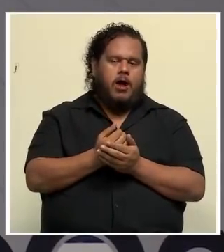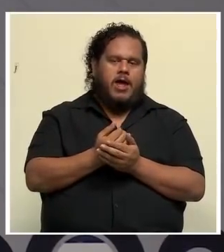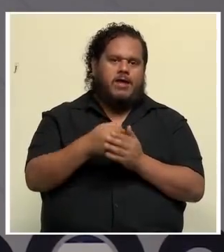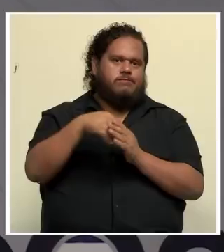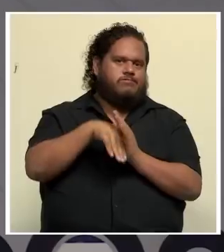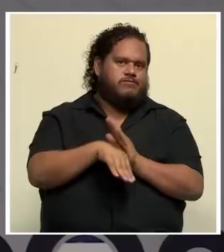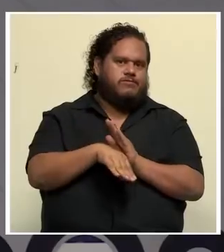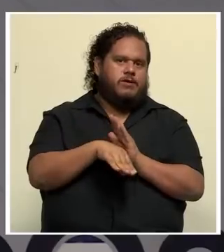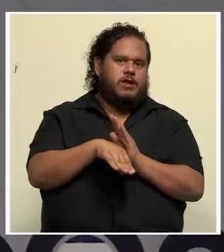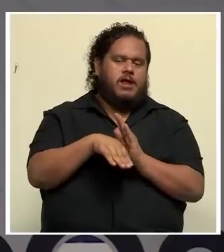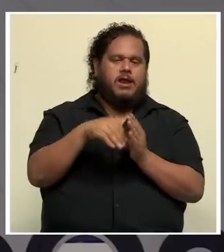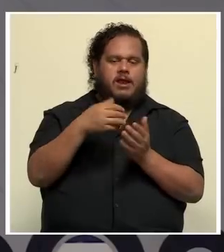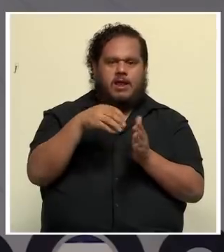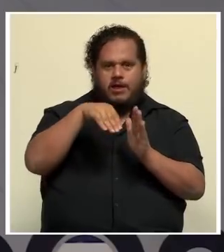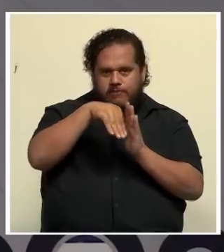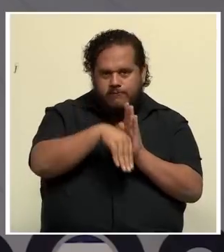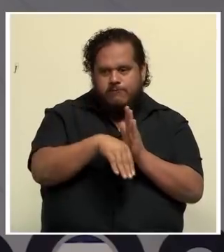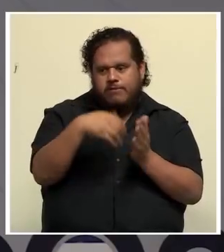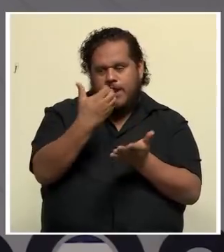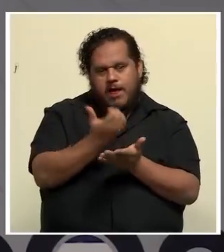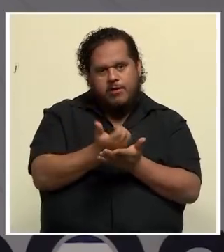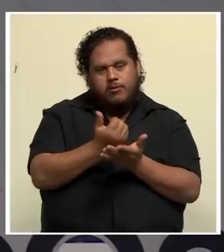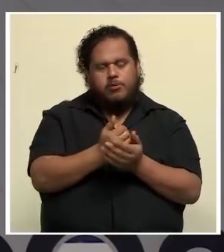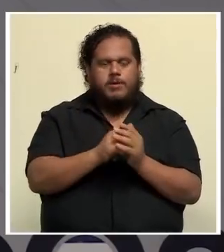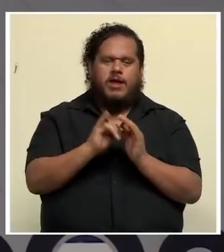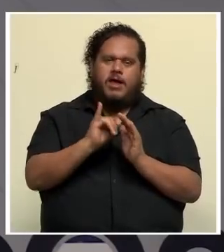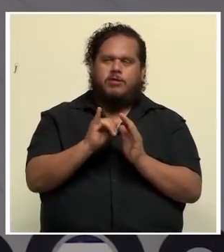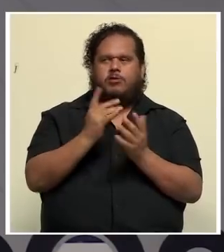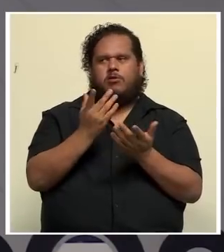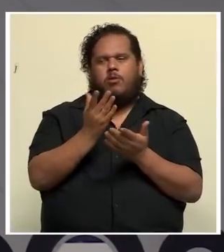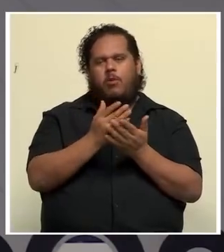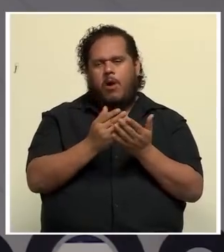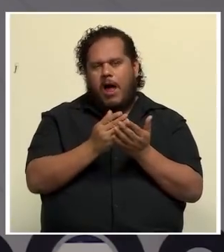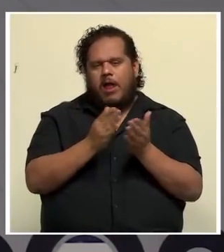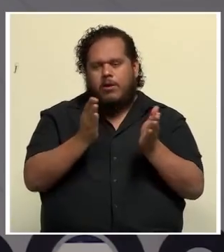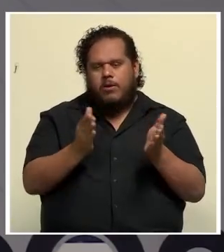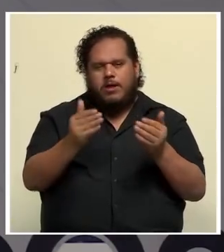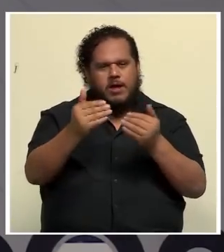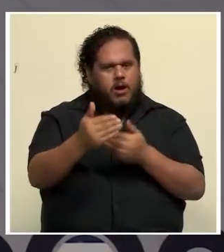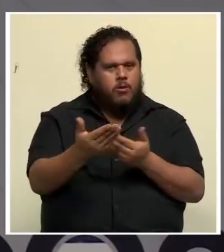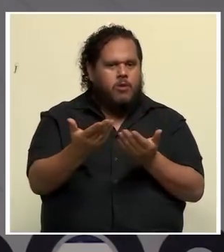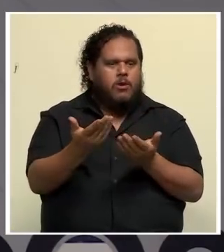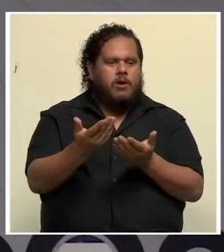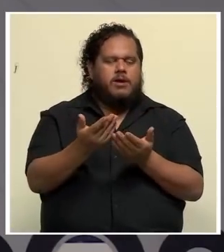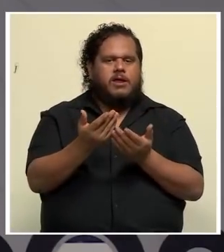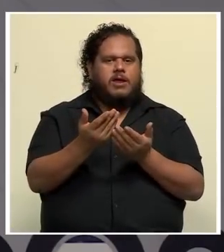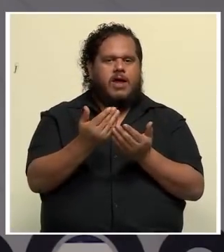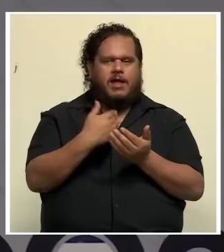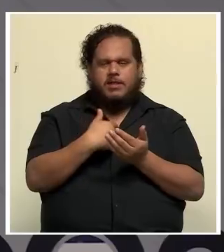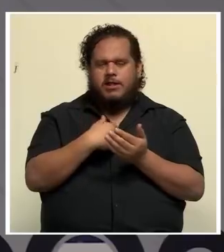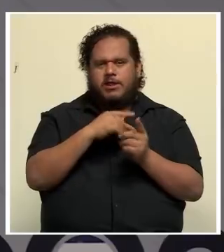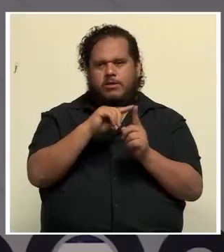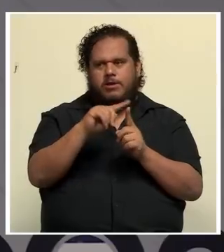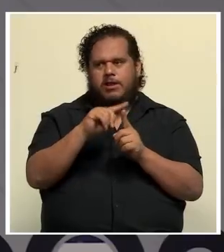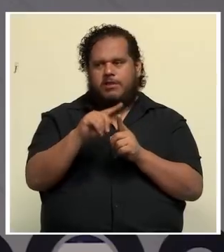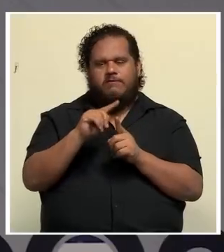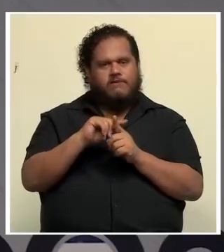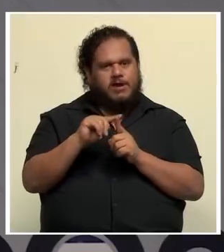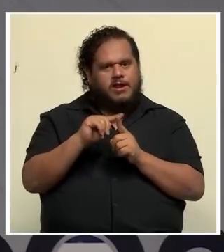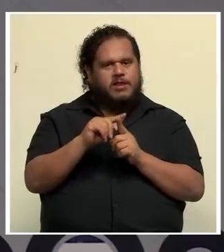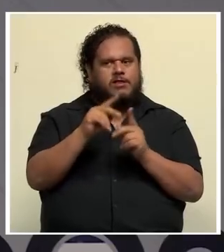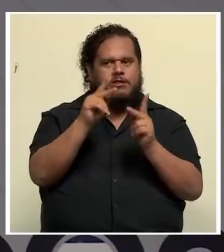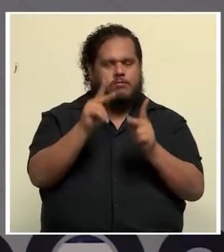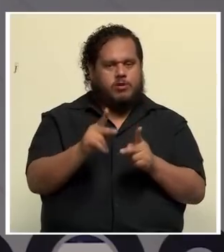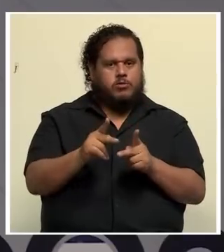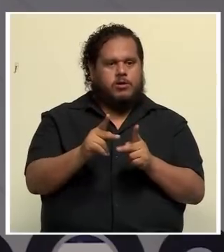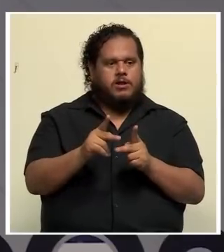es, digamos, el ejercicio casi diría yo de cajón que ha tenido generalmente las diferentes